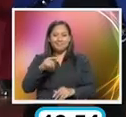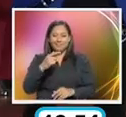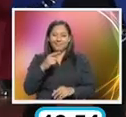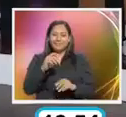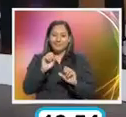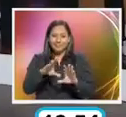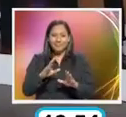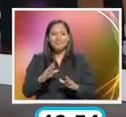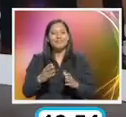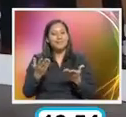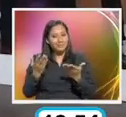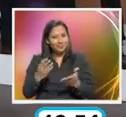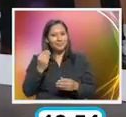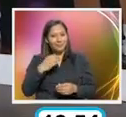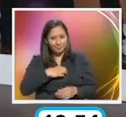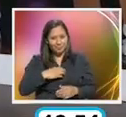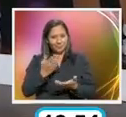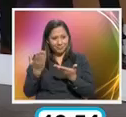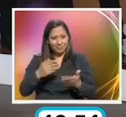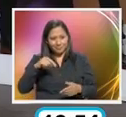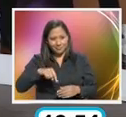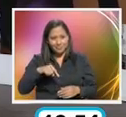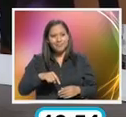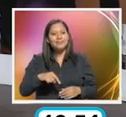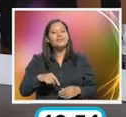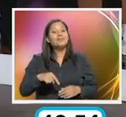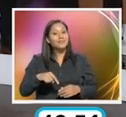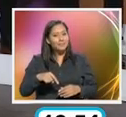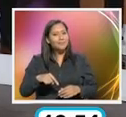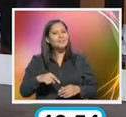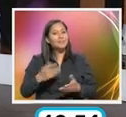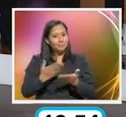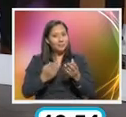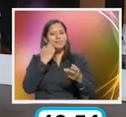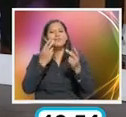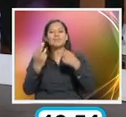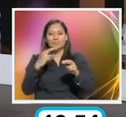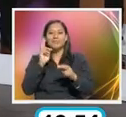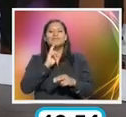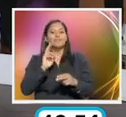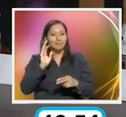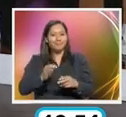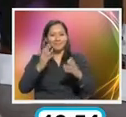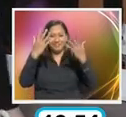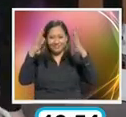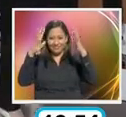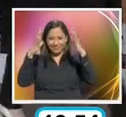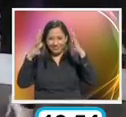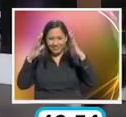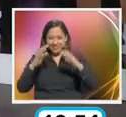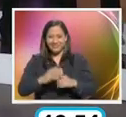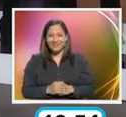dejamos. Y estoy muy contenta de tenerlos aquí. Y pues ahora quieren regresar, pues vamos a regresar. Vámonos, pues dice.